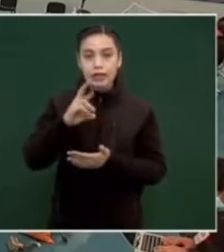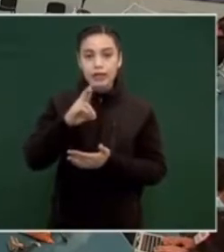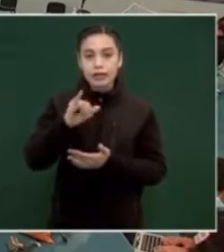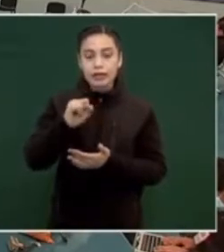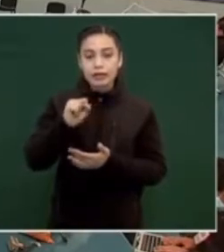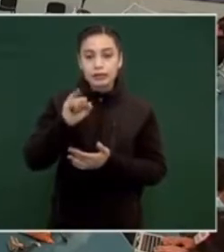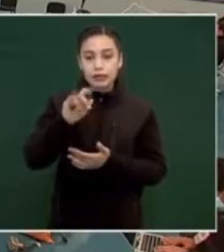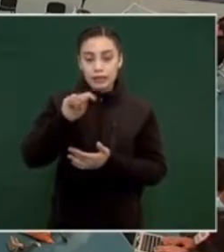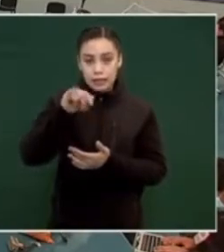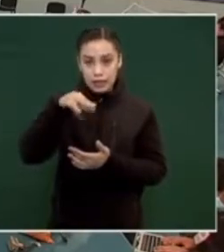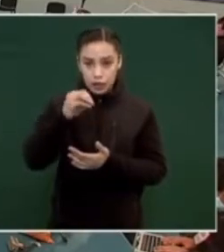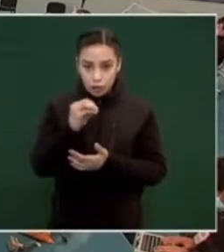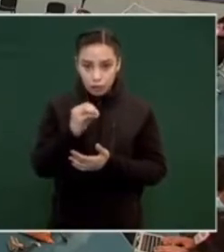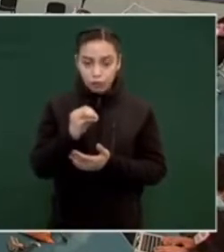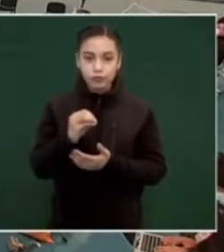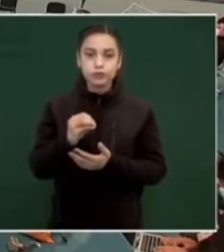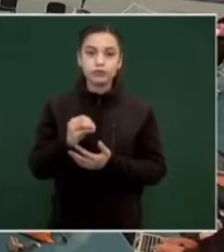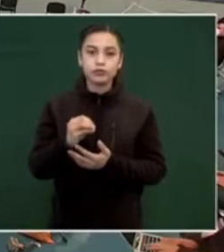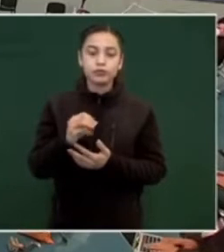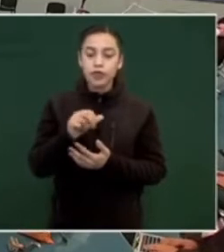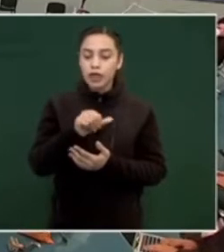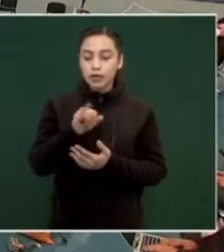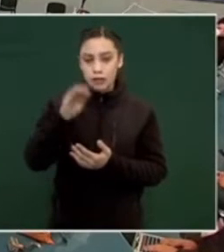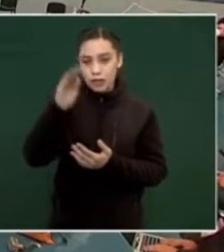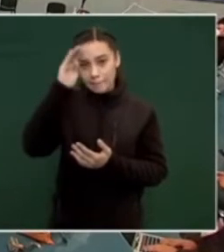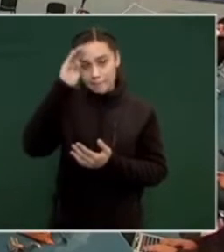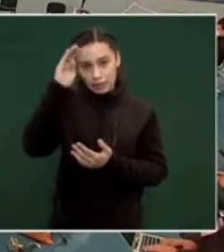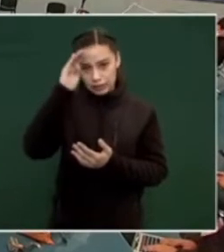entonces tenemos